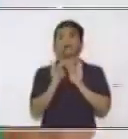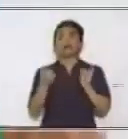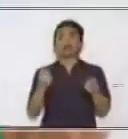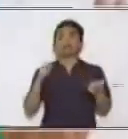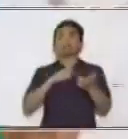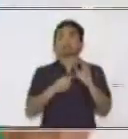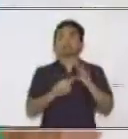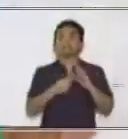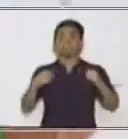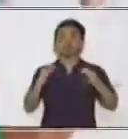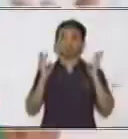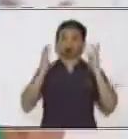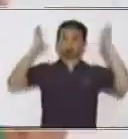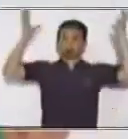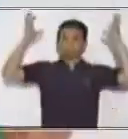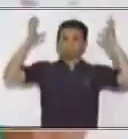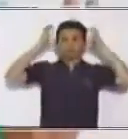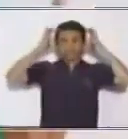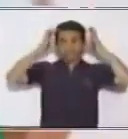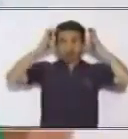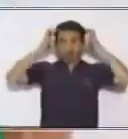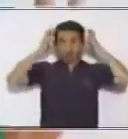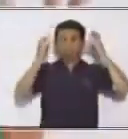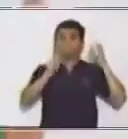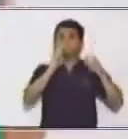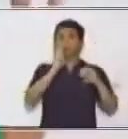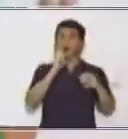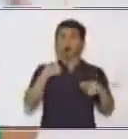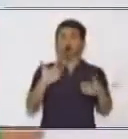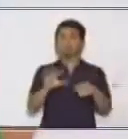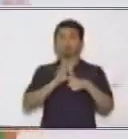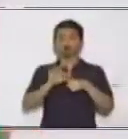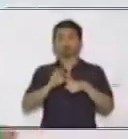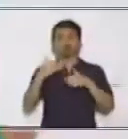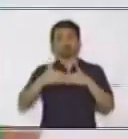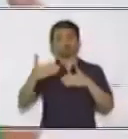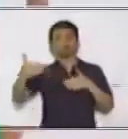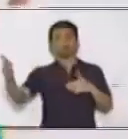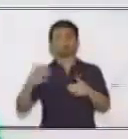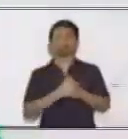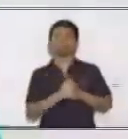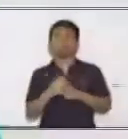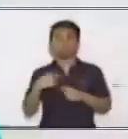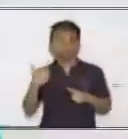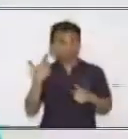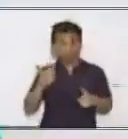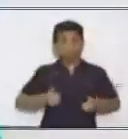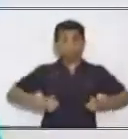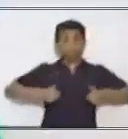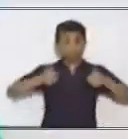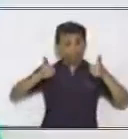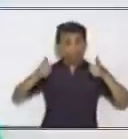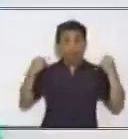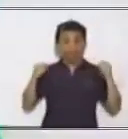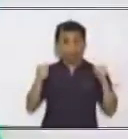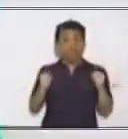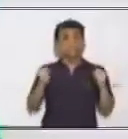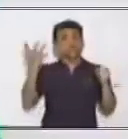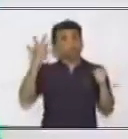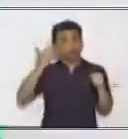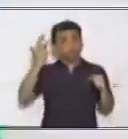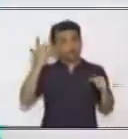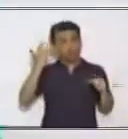en nuestro cerebro y en nuestro mejor funcionamiento. Si lo logramos hacer todos los